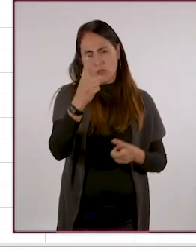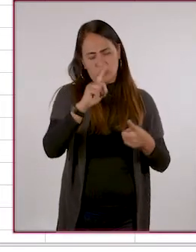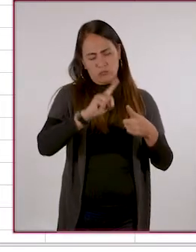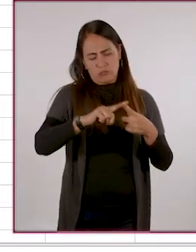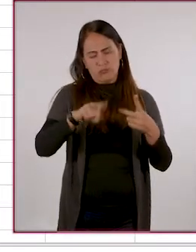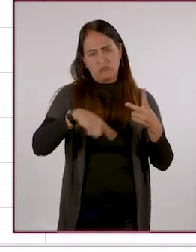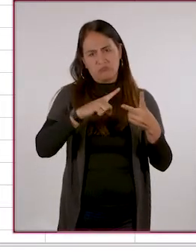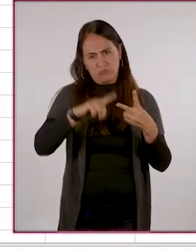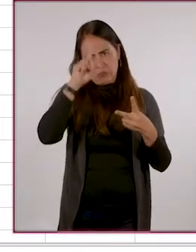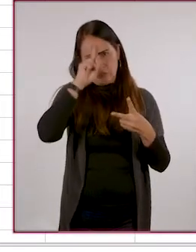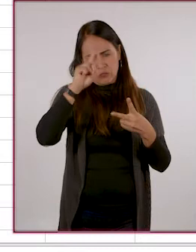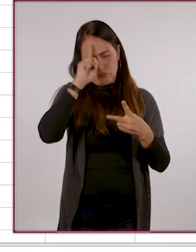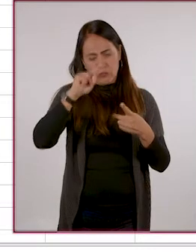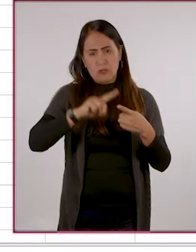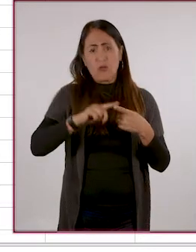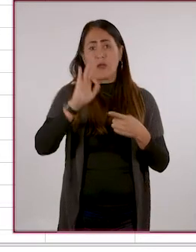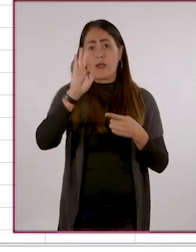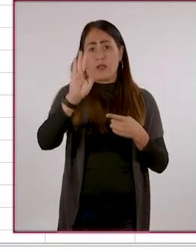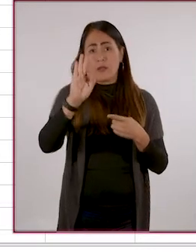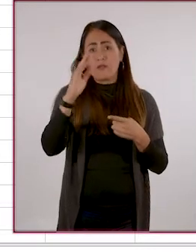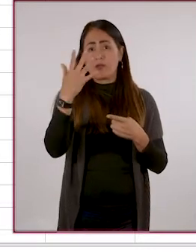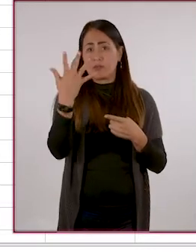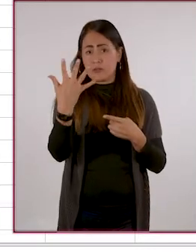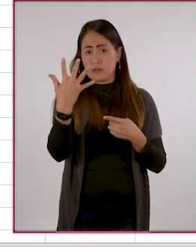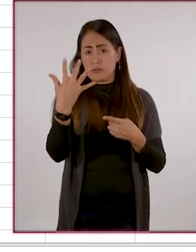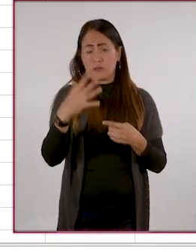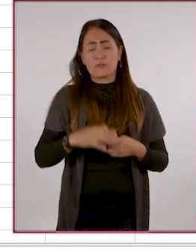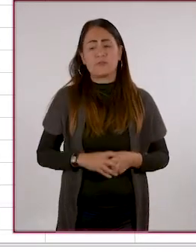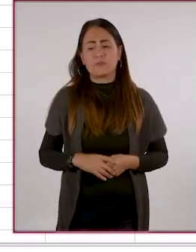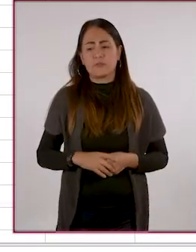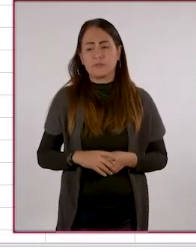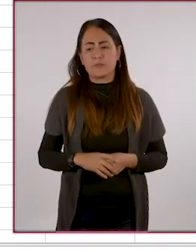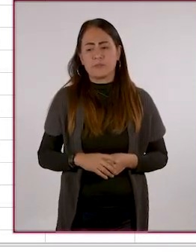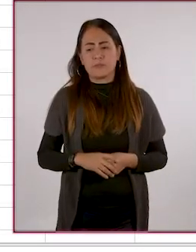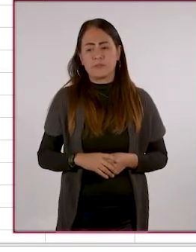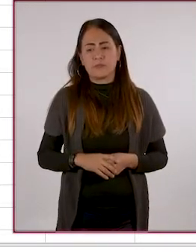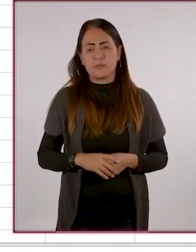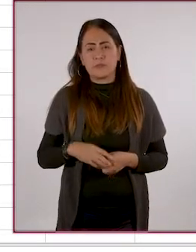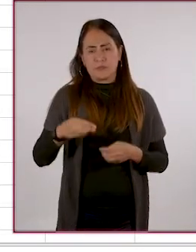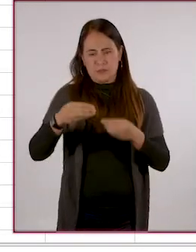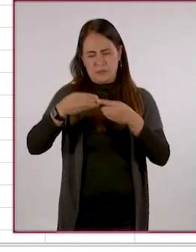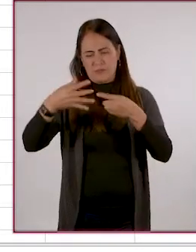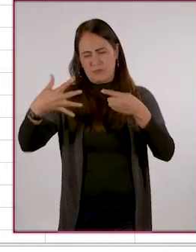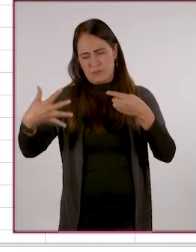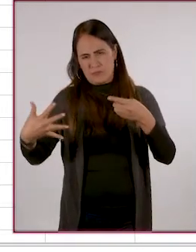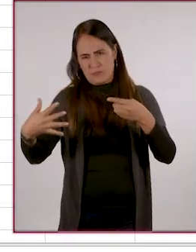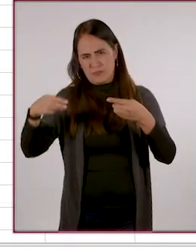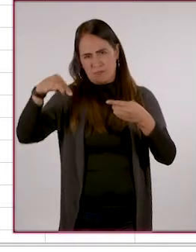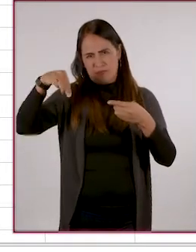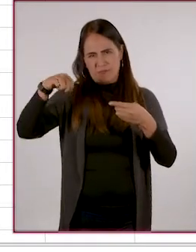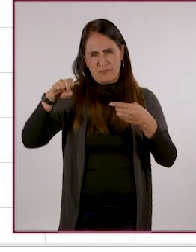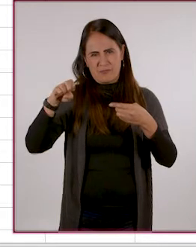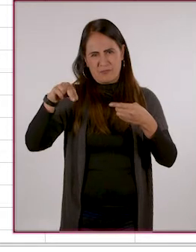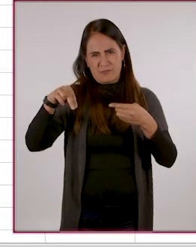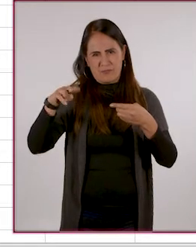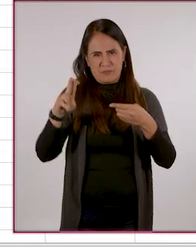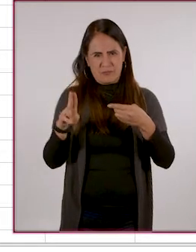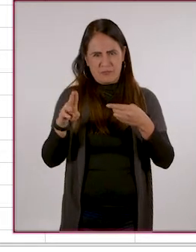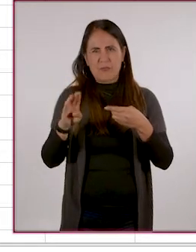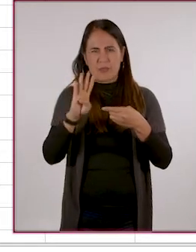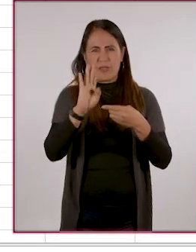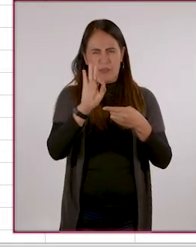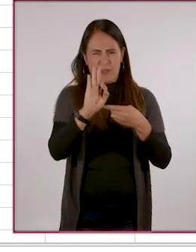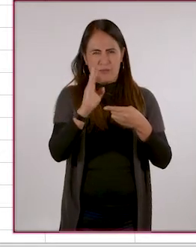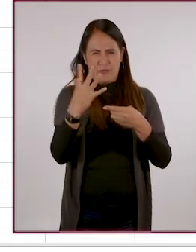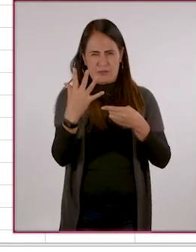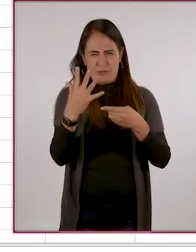tenemos dos opciones, ¿no? O sea, podemos ocupar la tecla F5, donde nos va a abrir un menú. Ese menú se